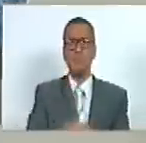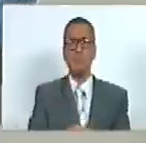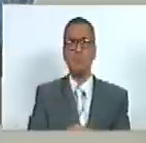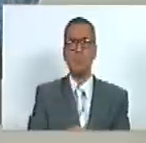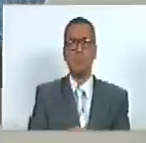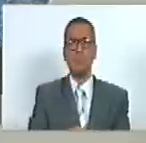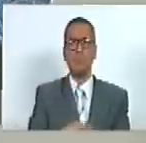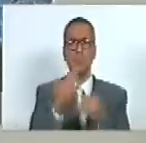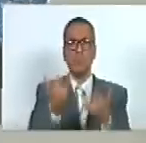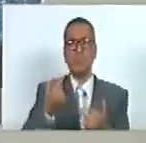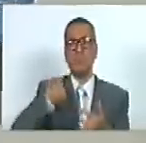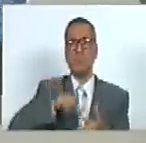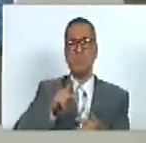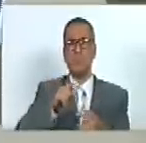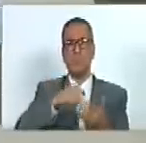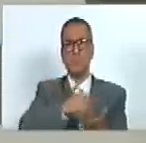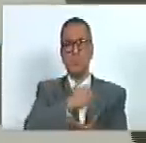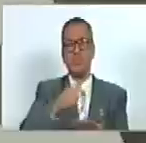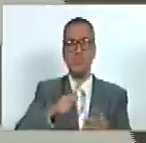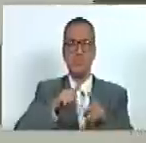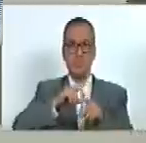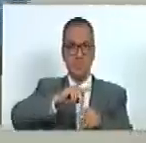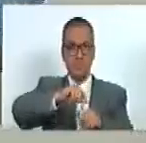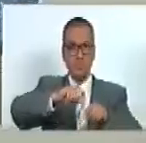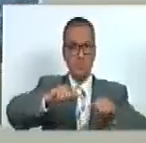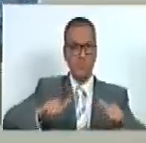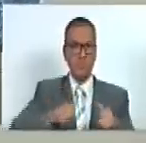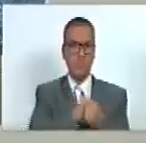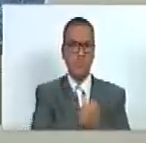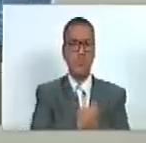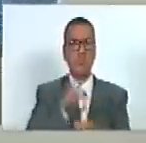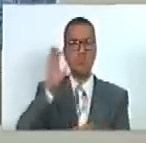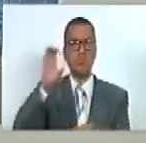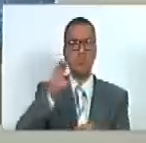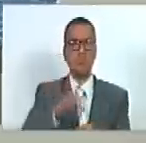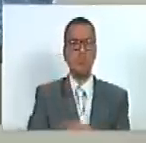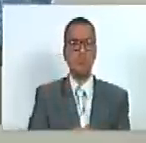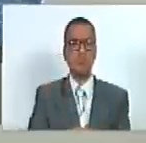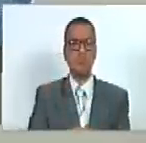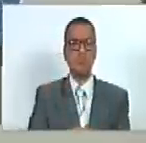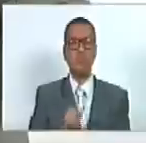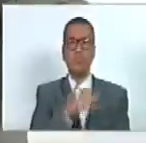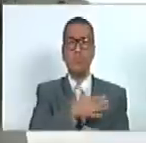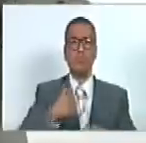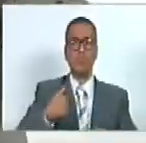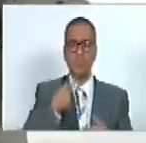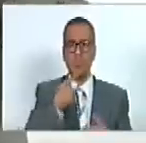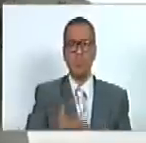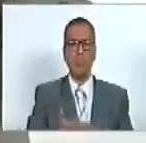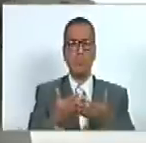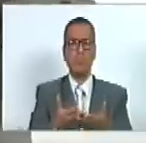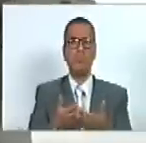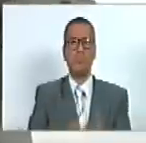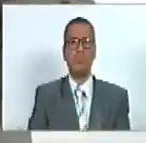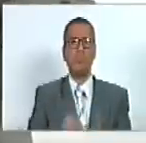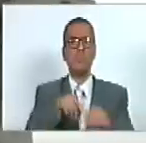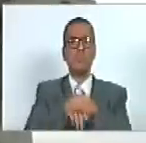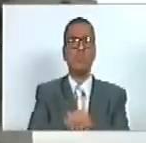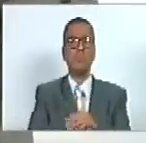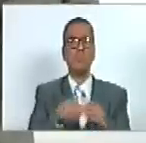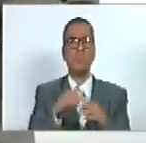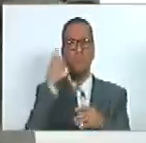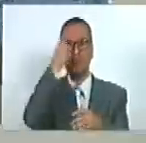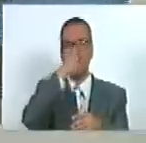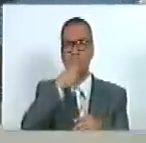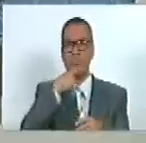bueno, ya que no te dimos ni moral, ni honestidad, ni amor a tu patria, ¿qué quieres que te demos? Y dijo: ponme una cara de pendejo,